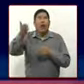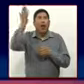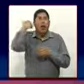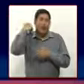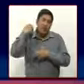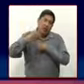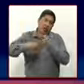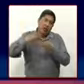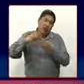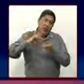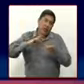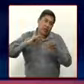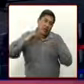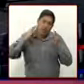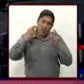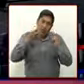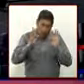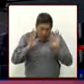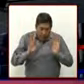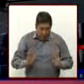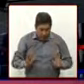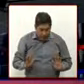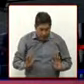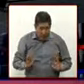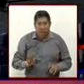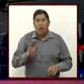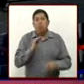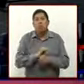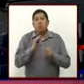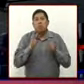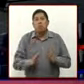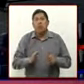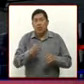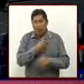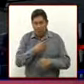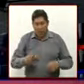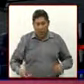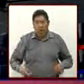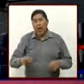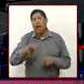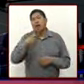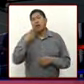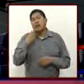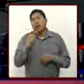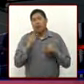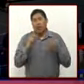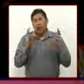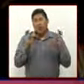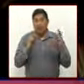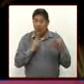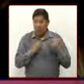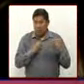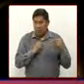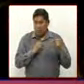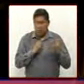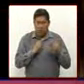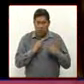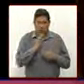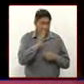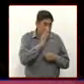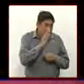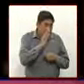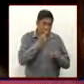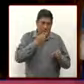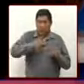y que hoy lo estamos revertiendo. Muy bien. Ahora, la ministra dijo algo más. No solamente es ese tema de la especulación con los carburantes, es